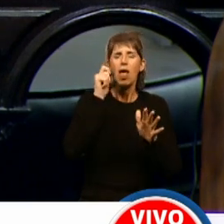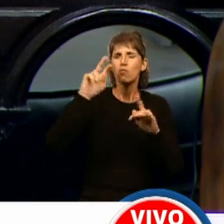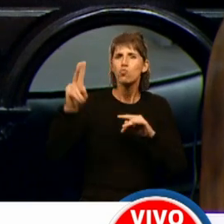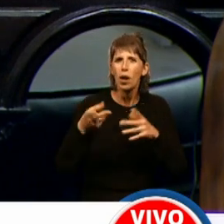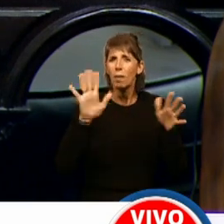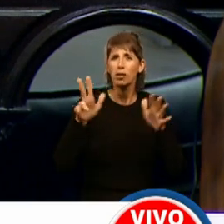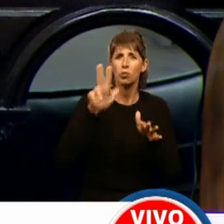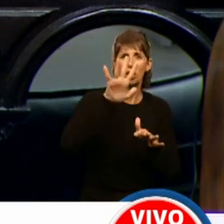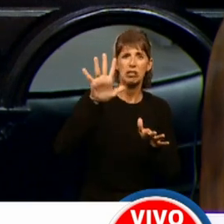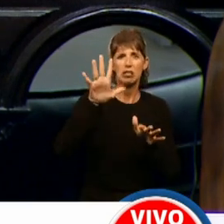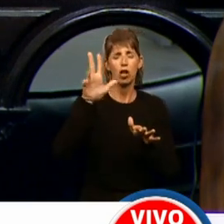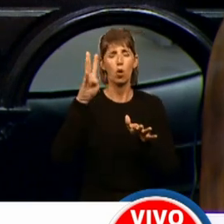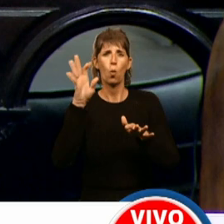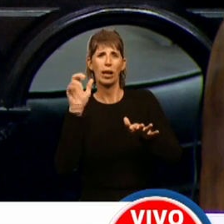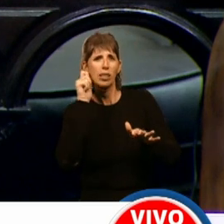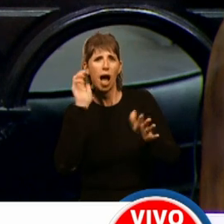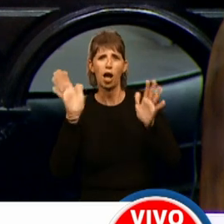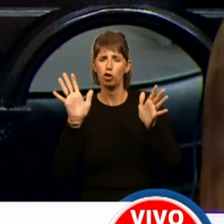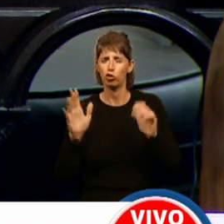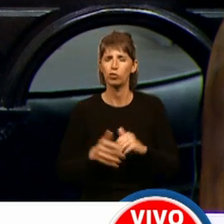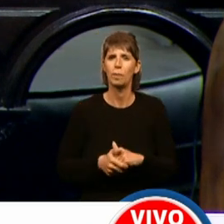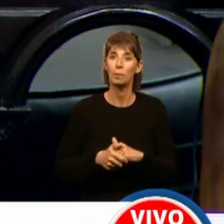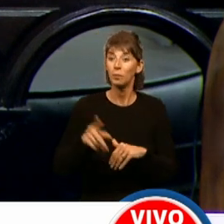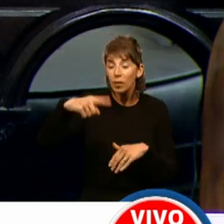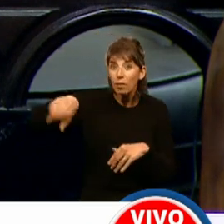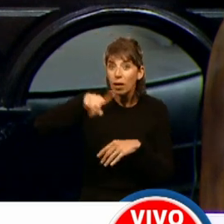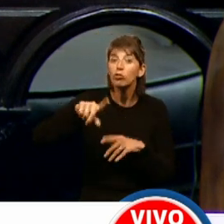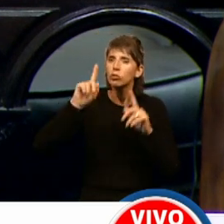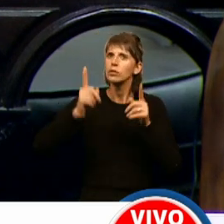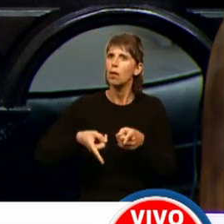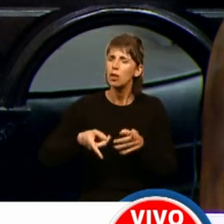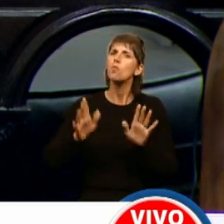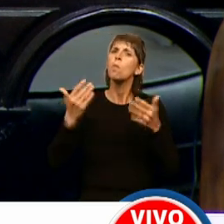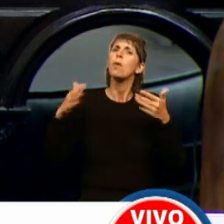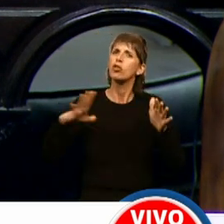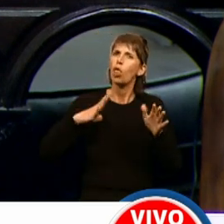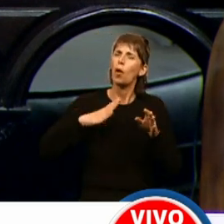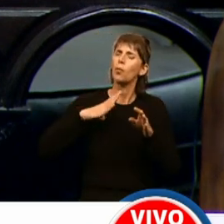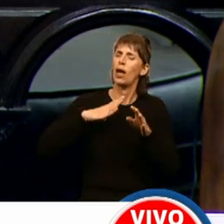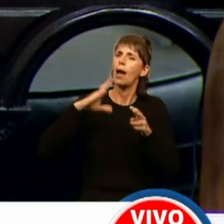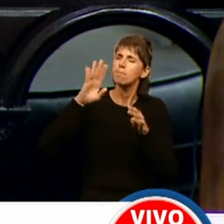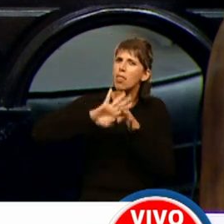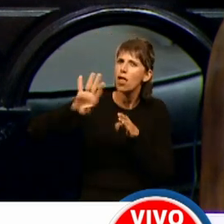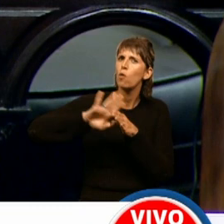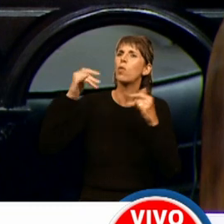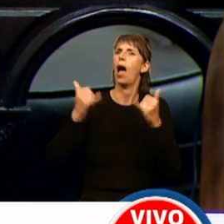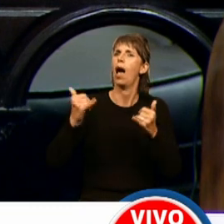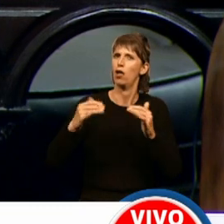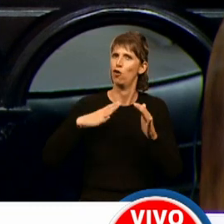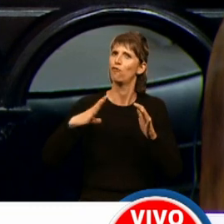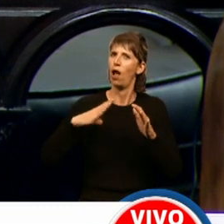años y que también para ellas quizás nos sigue quedando esta deuda pendiente de lo que no pudimos todavía